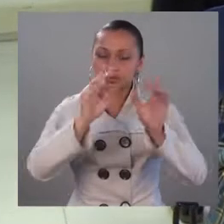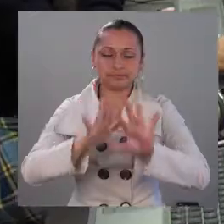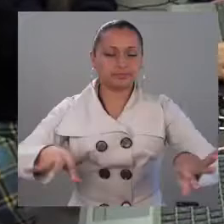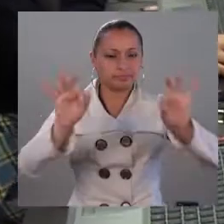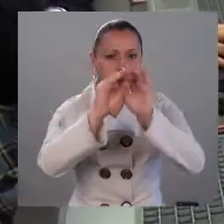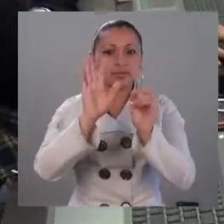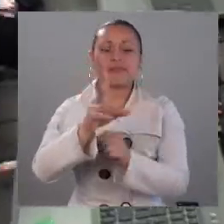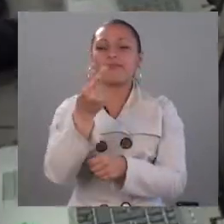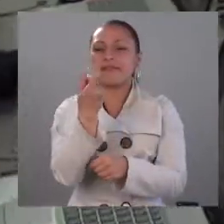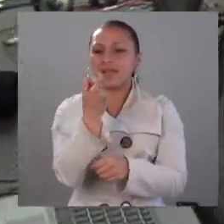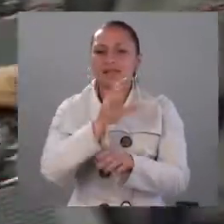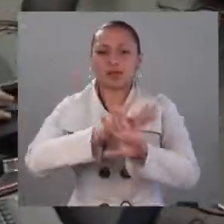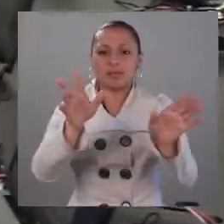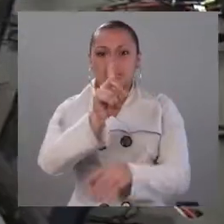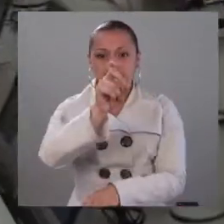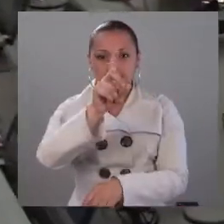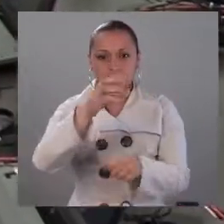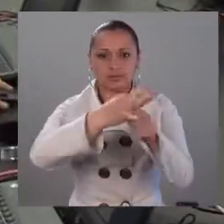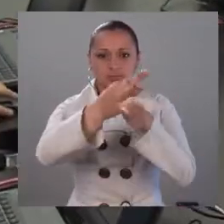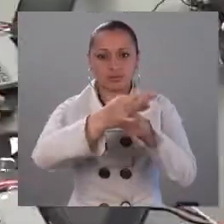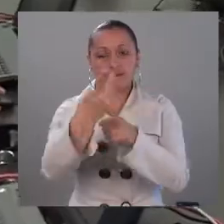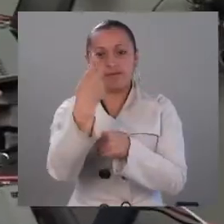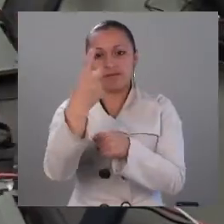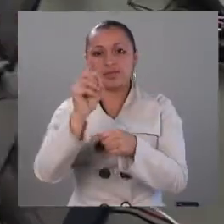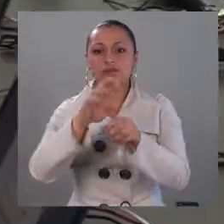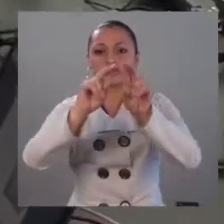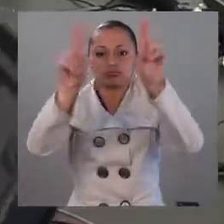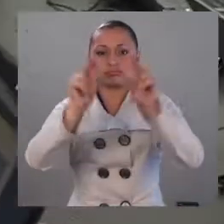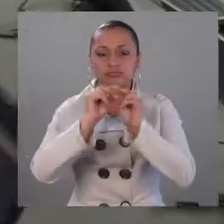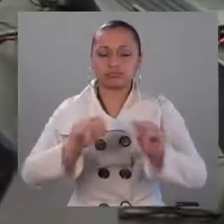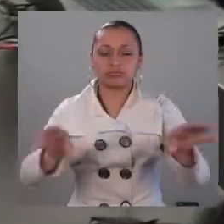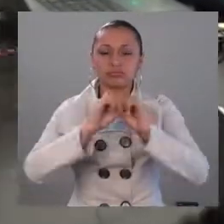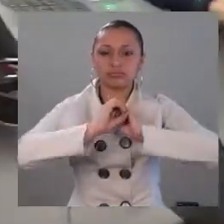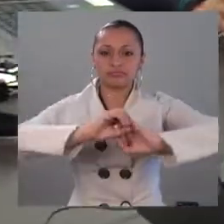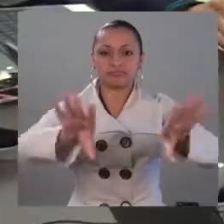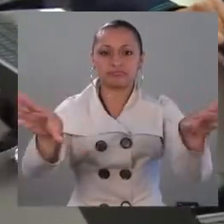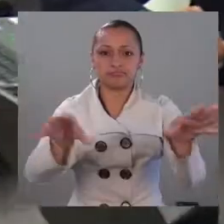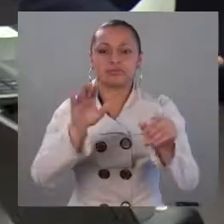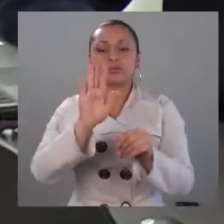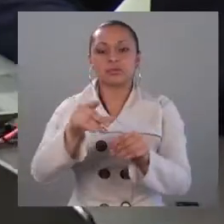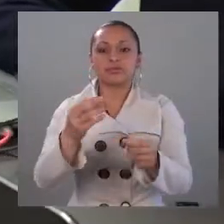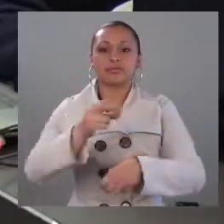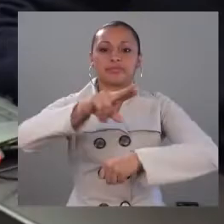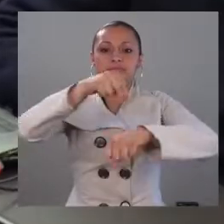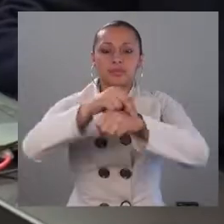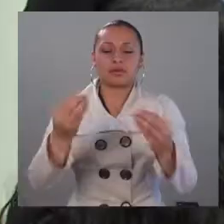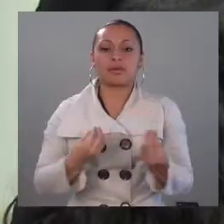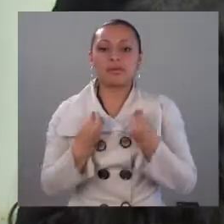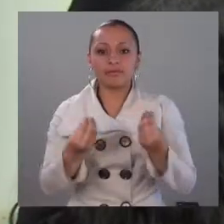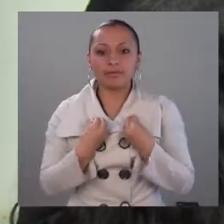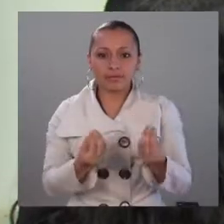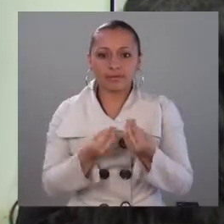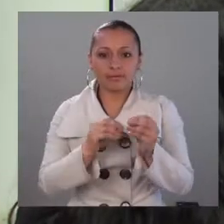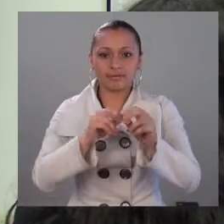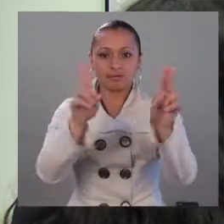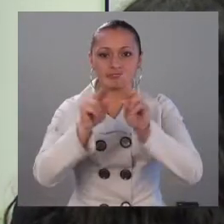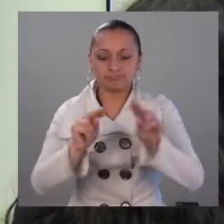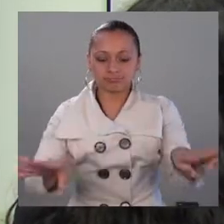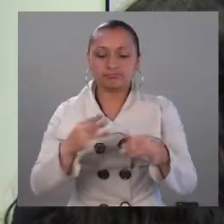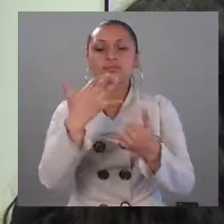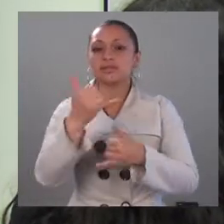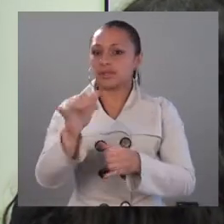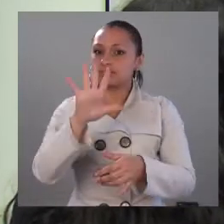por contar con banda ancha a través de fibra óptica. En Nariño Vive Digital tenemos una inversión de 5